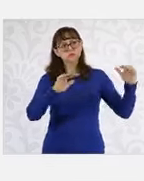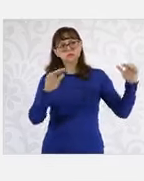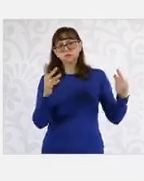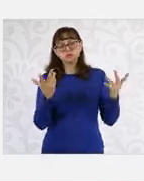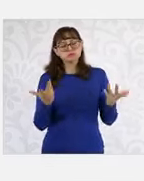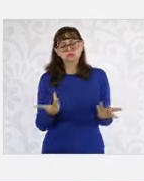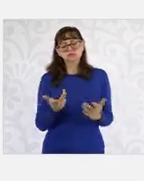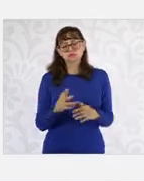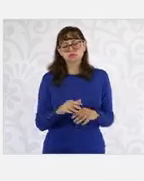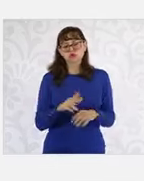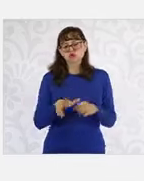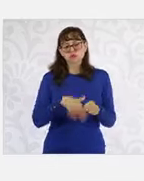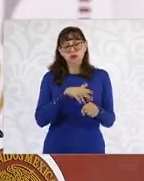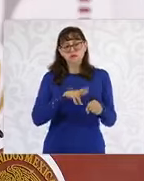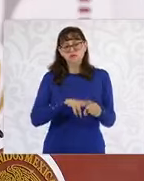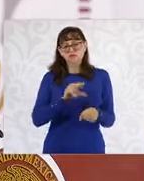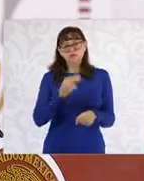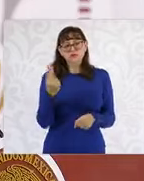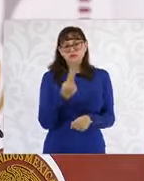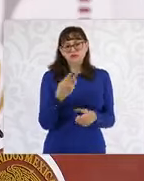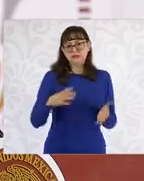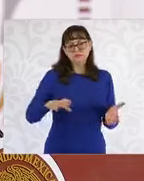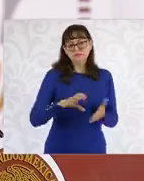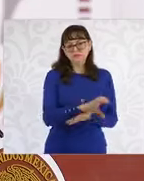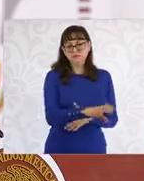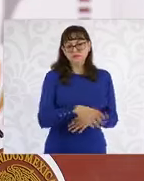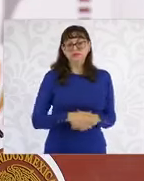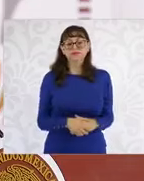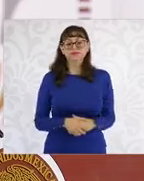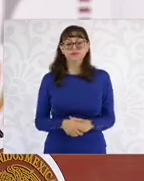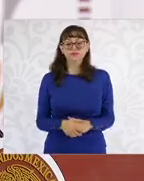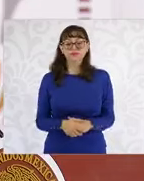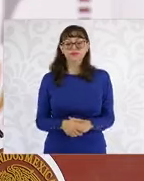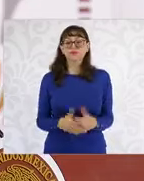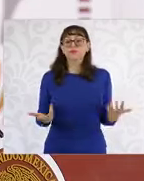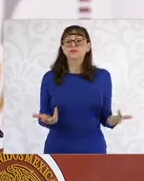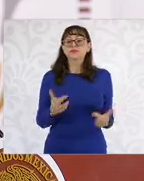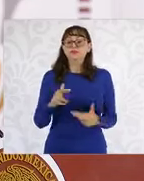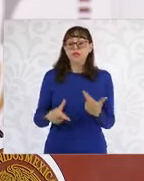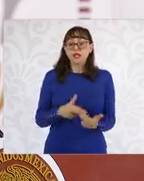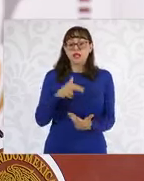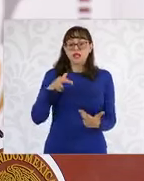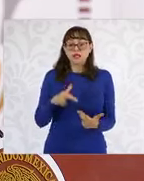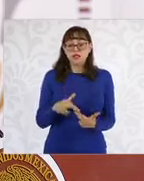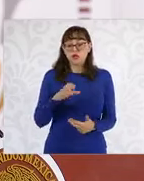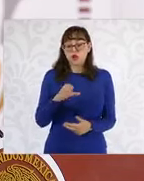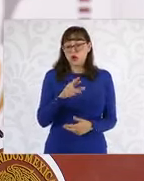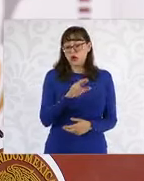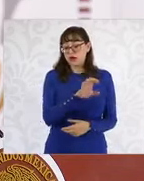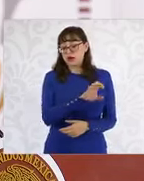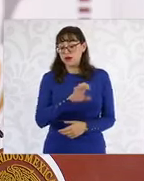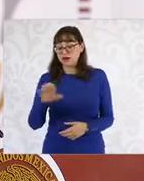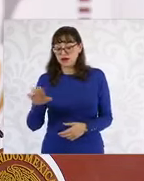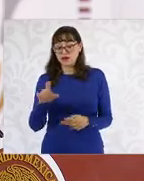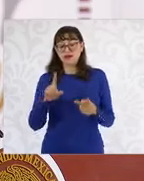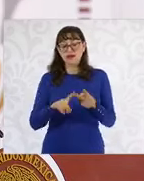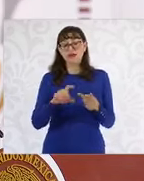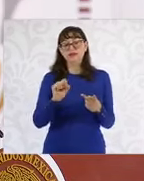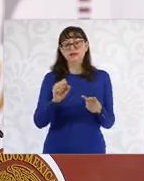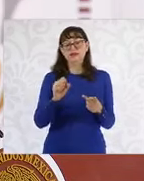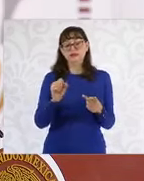mezcla mexicana de petróleo. Conforme a las regiones establecidas por la Comisión Reguladora de Energía y la Secretaría de